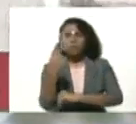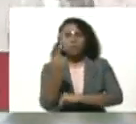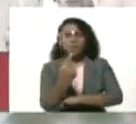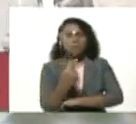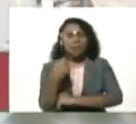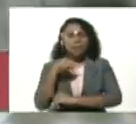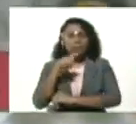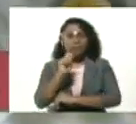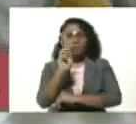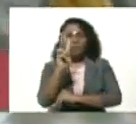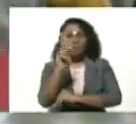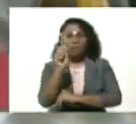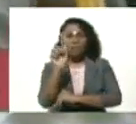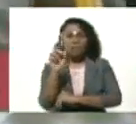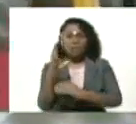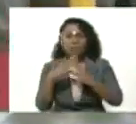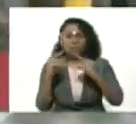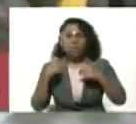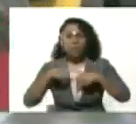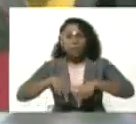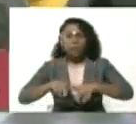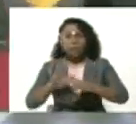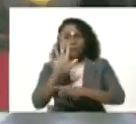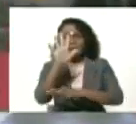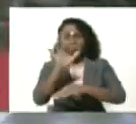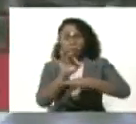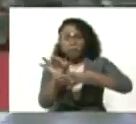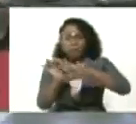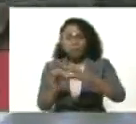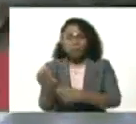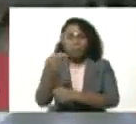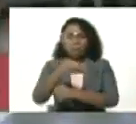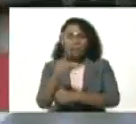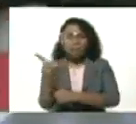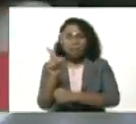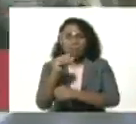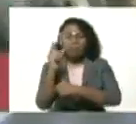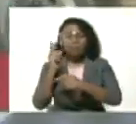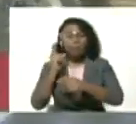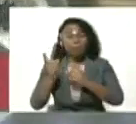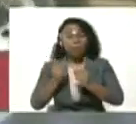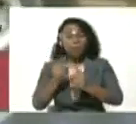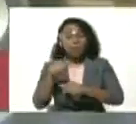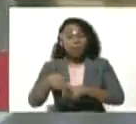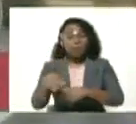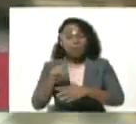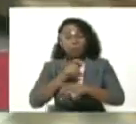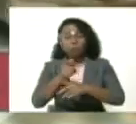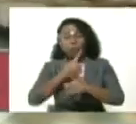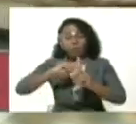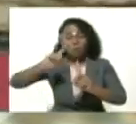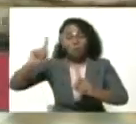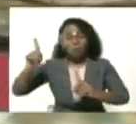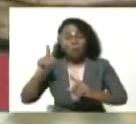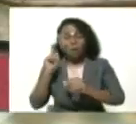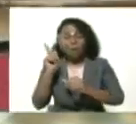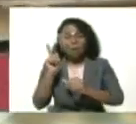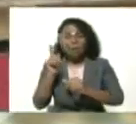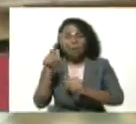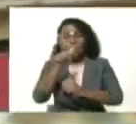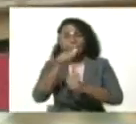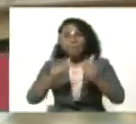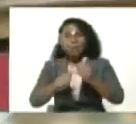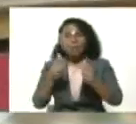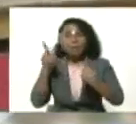Tovar, presidente, es de Tovar y 5 municipios adicionales que dependen del suministro de la energía eléctrica a través de esta